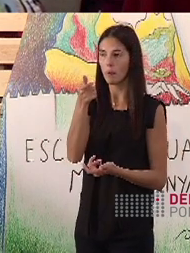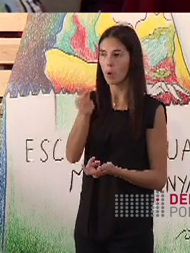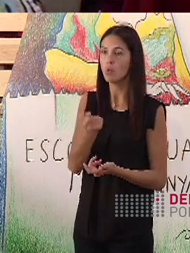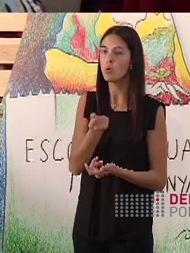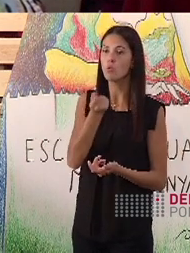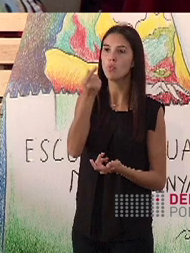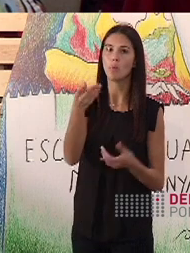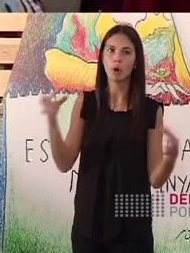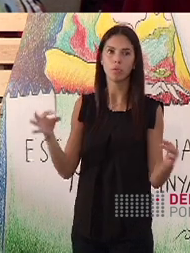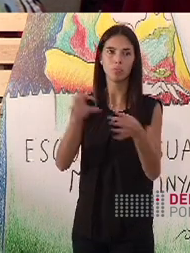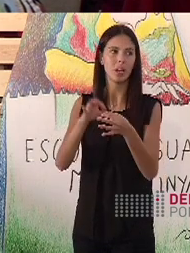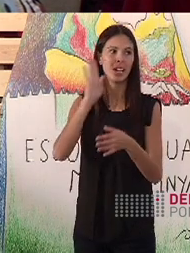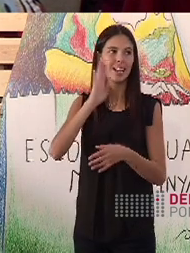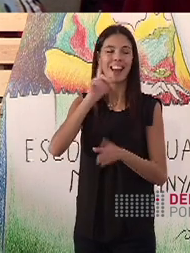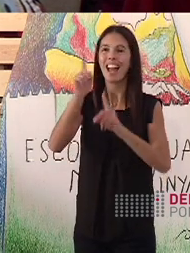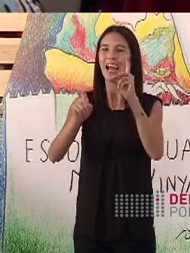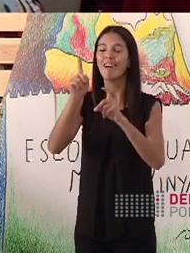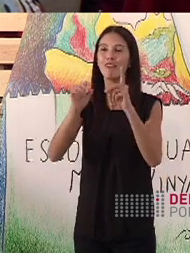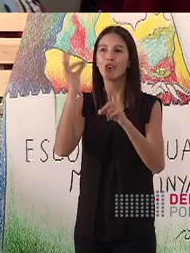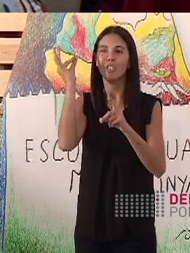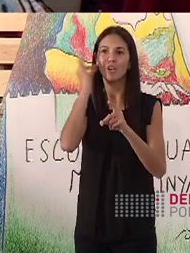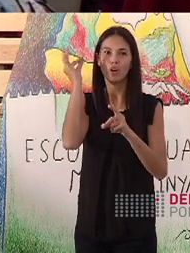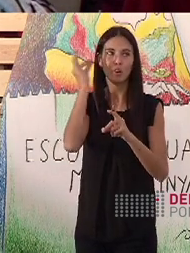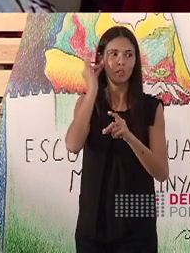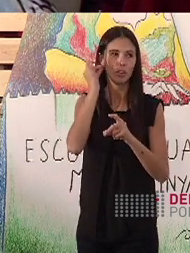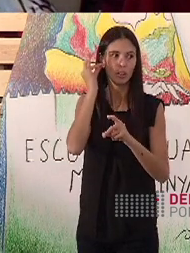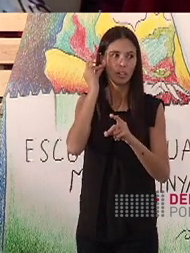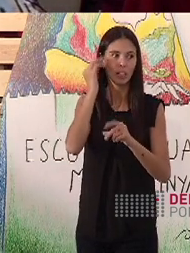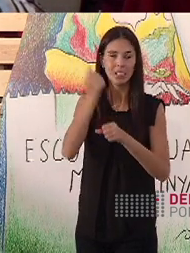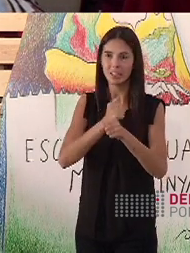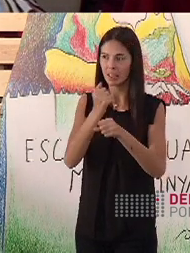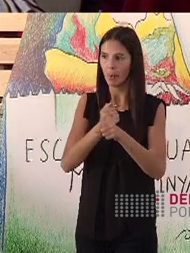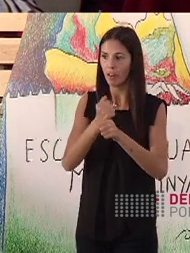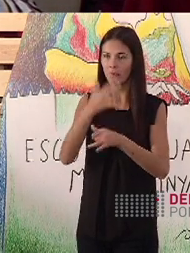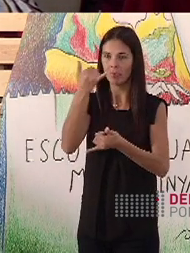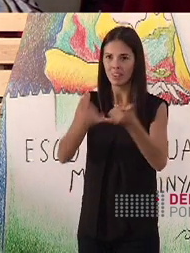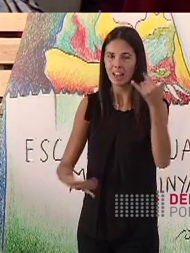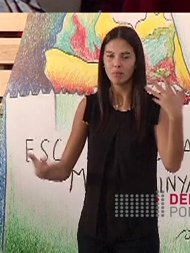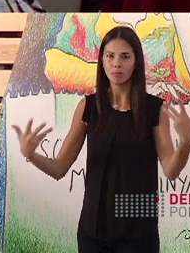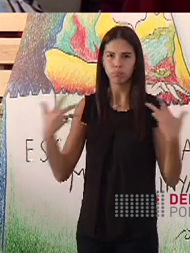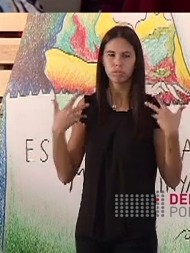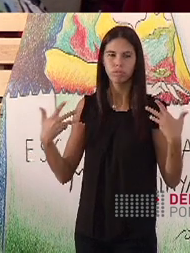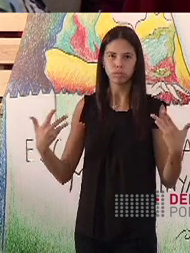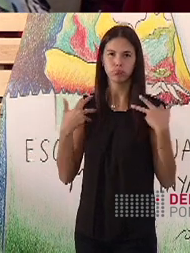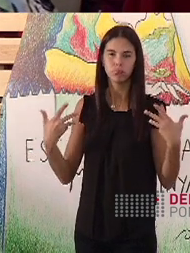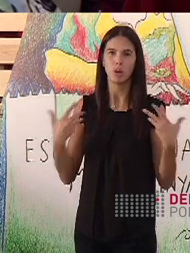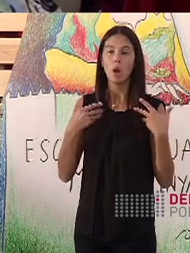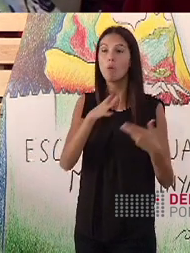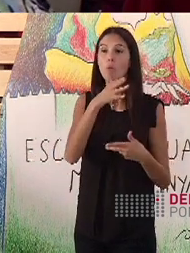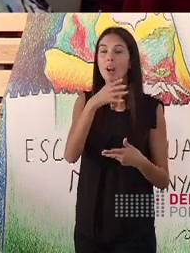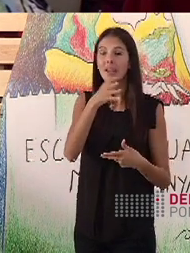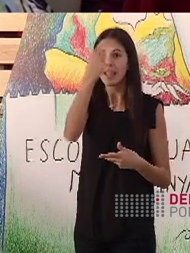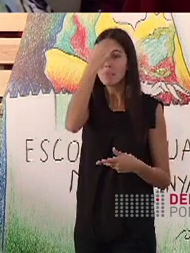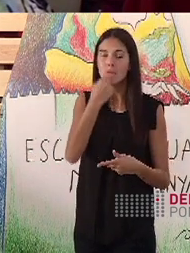número sobre erotismo y la fotógrafa a la que le encargaron el trabajo sufrió porque todas las imágenes que le